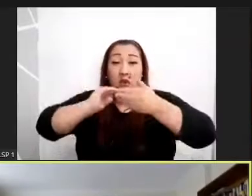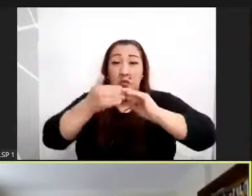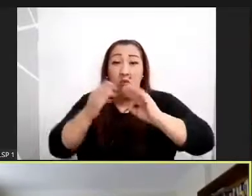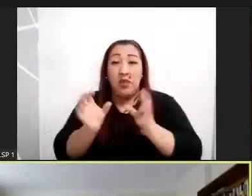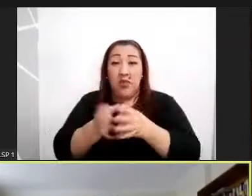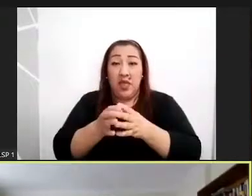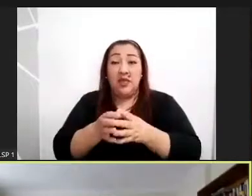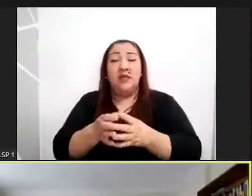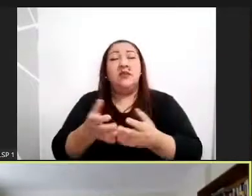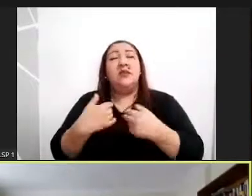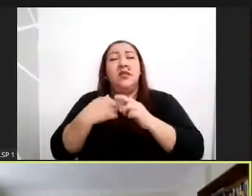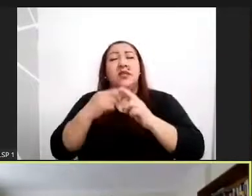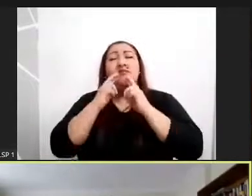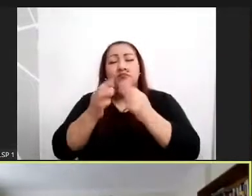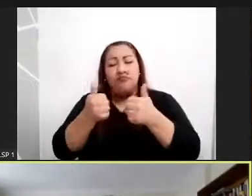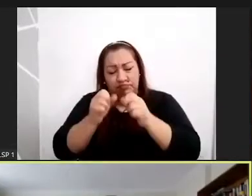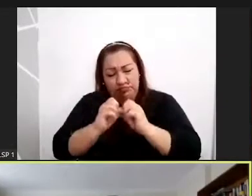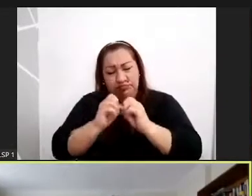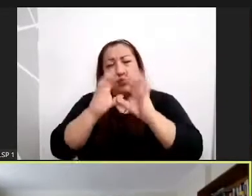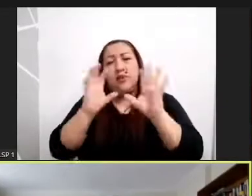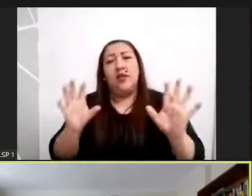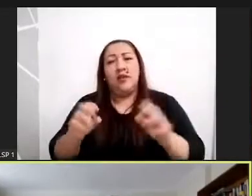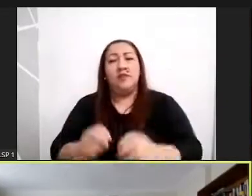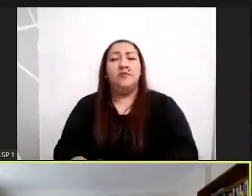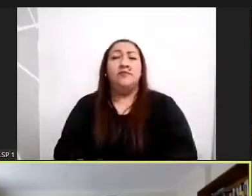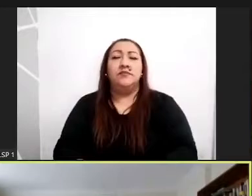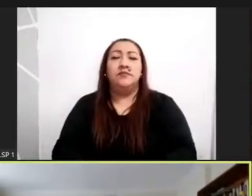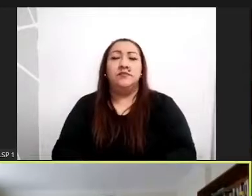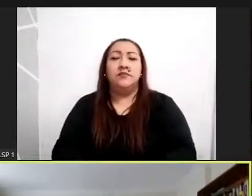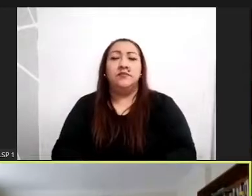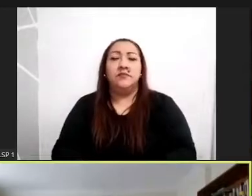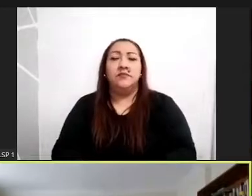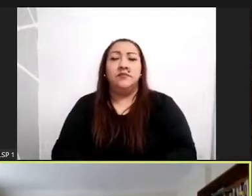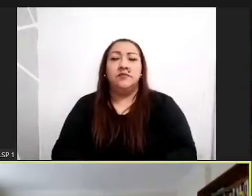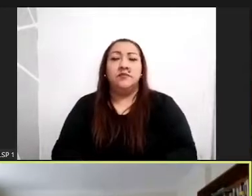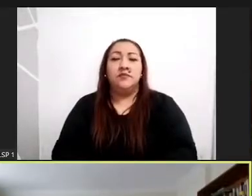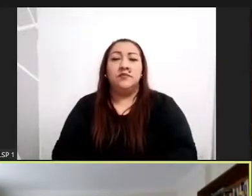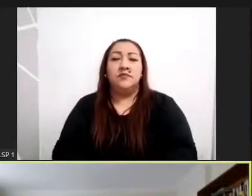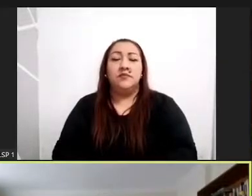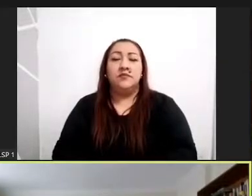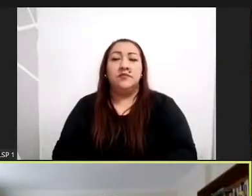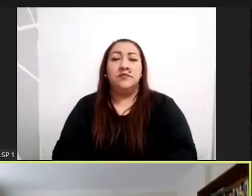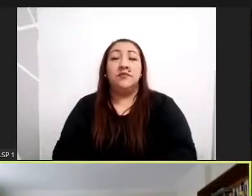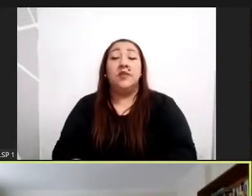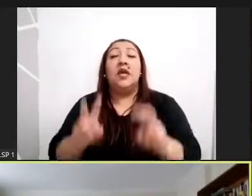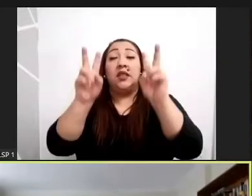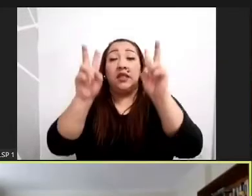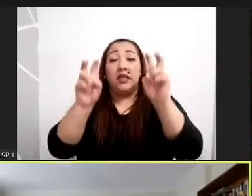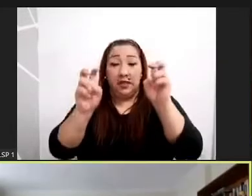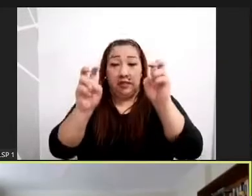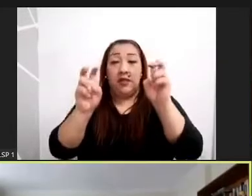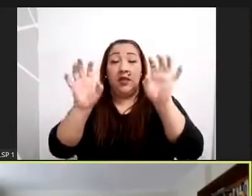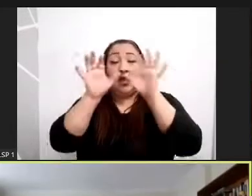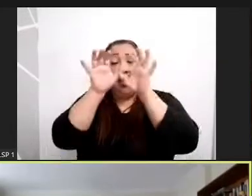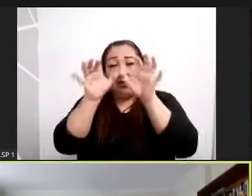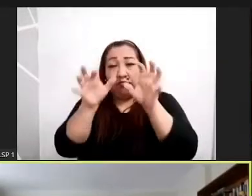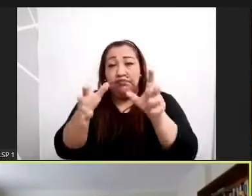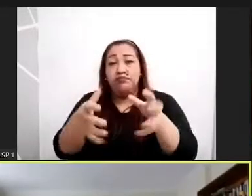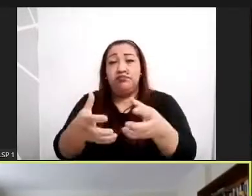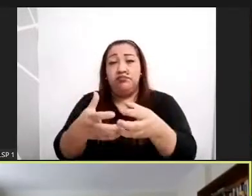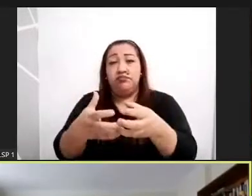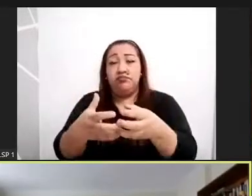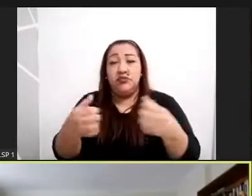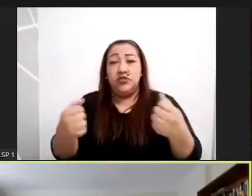tengan resultados reales. En pandemia es especialmente urgente que el Estado mejore la atención de los problemas que afectan a las